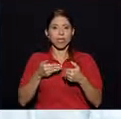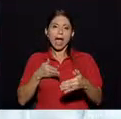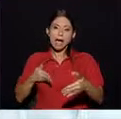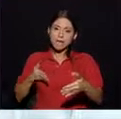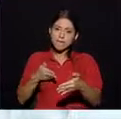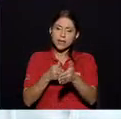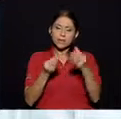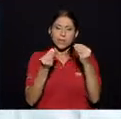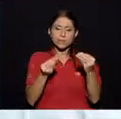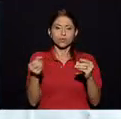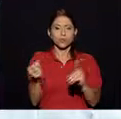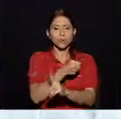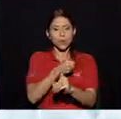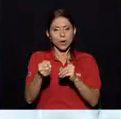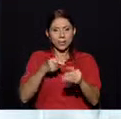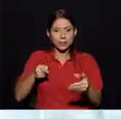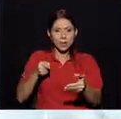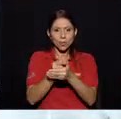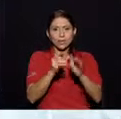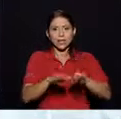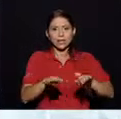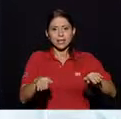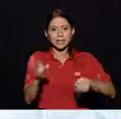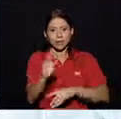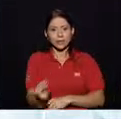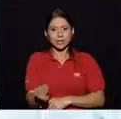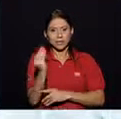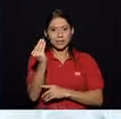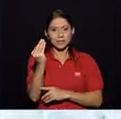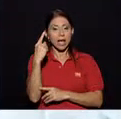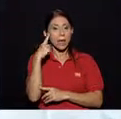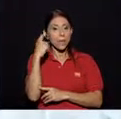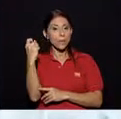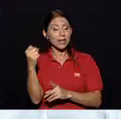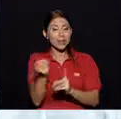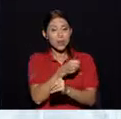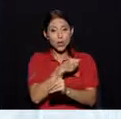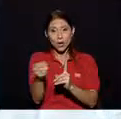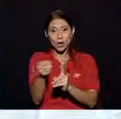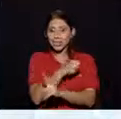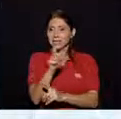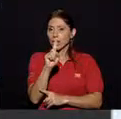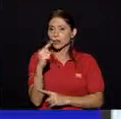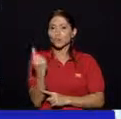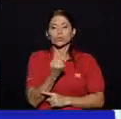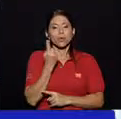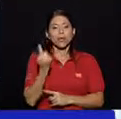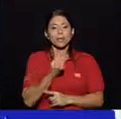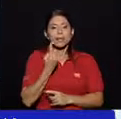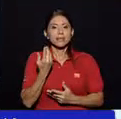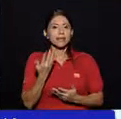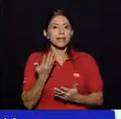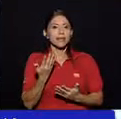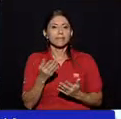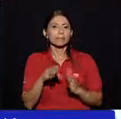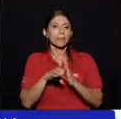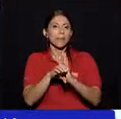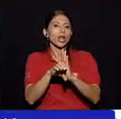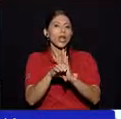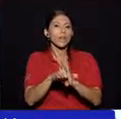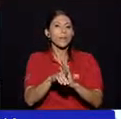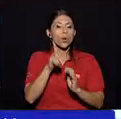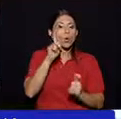instituciones públicas y no gubernamentales que atendemos en materia de niñez y adolescencia, que trabajamos en pro de esa población, no